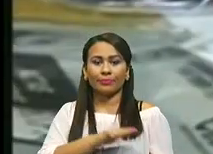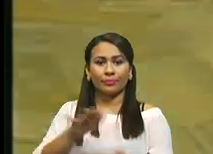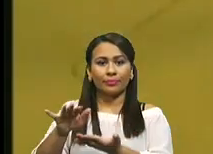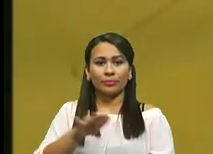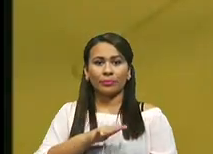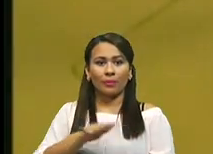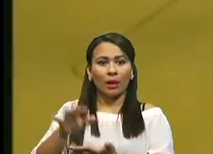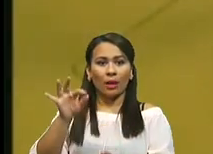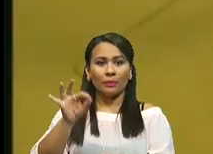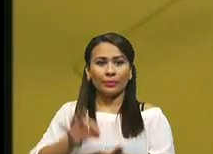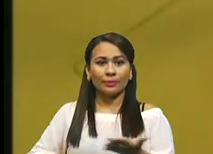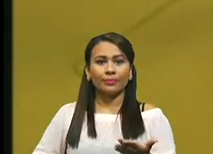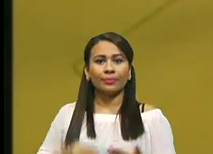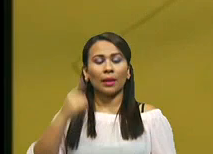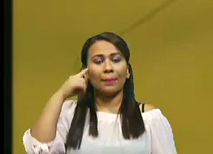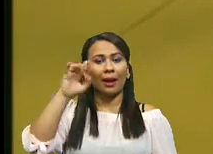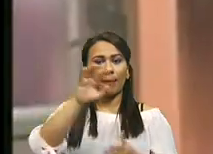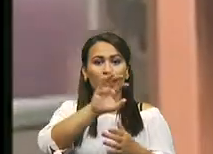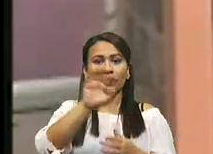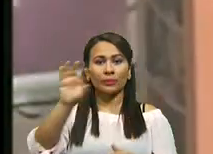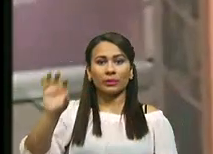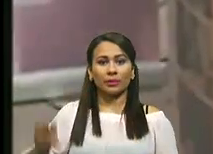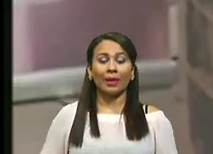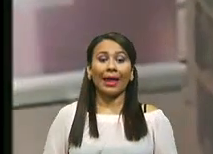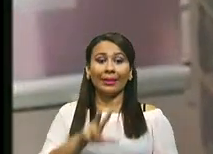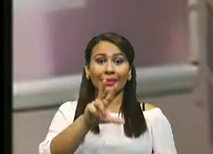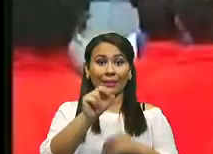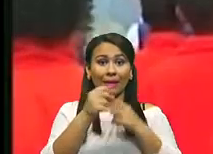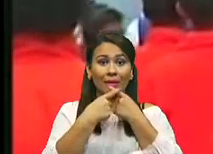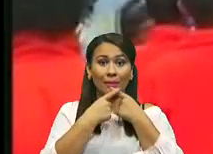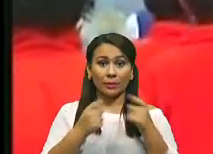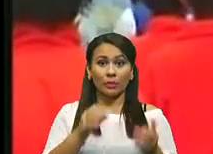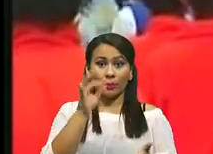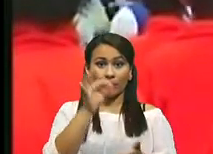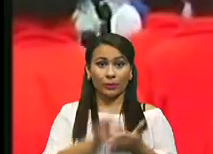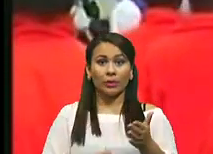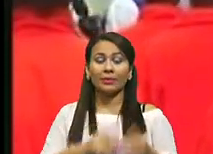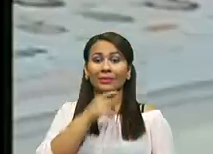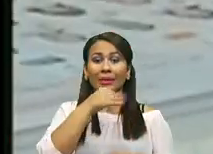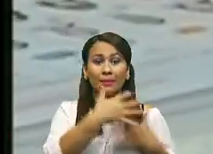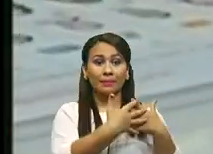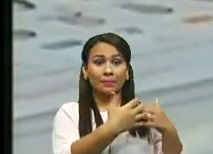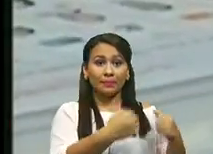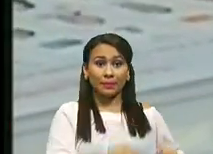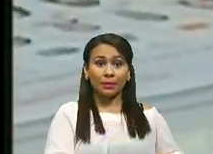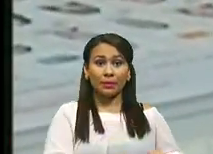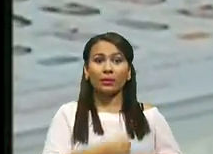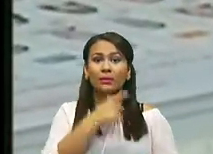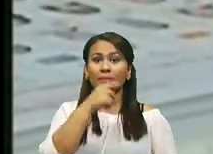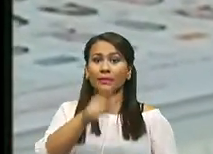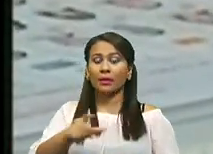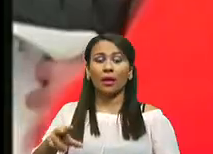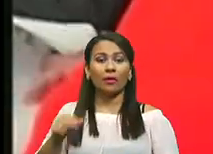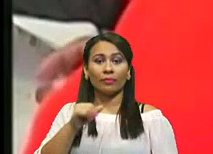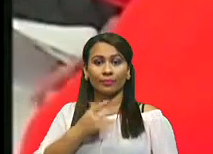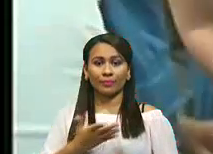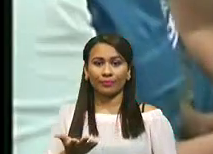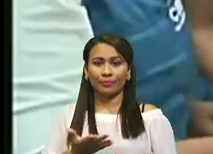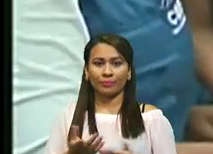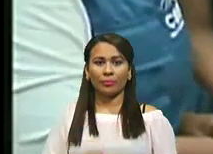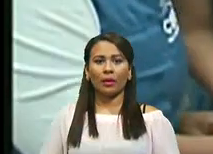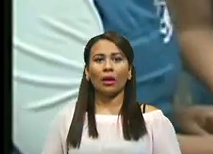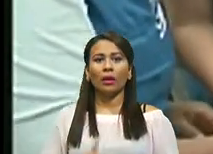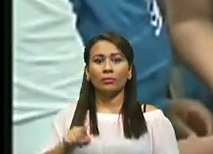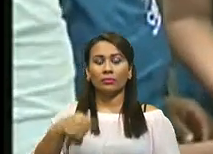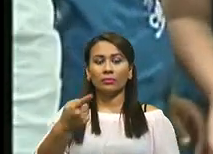de los paquetes electorales a las provincias. El 30 será la votación adelantada de los presos sin sentencia condenatoria ejecutoriada.